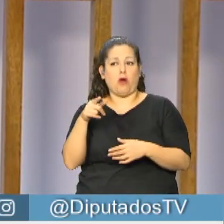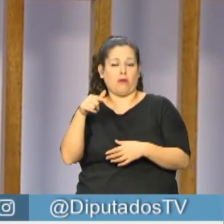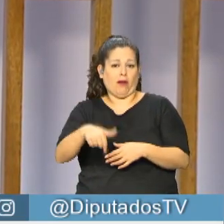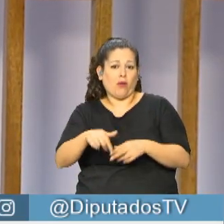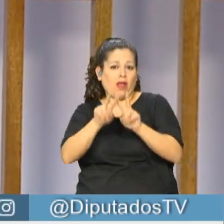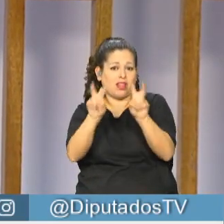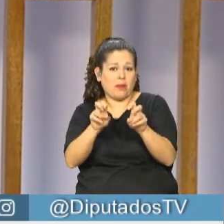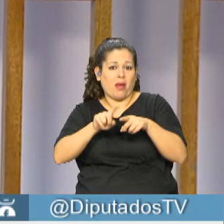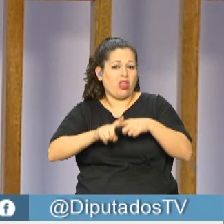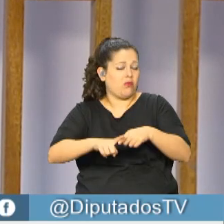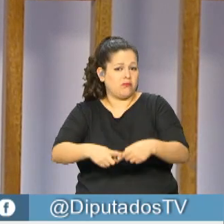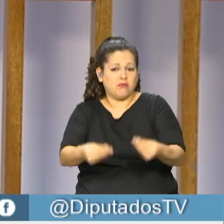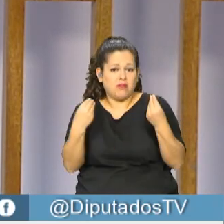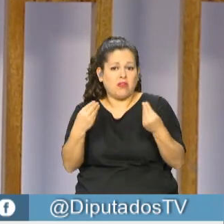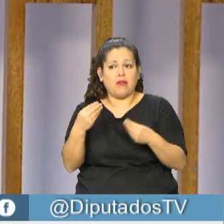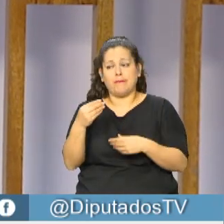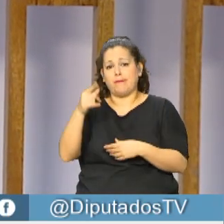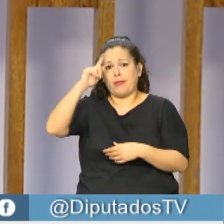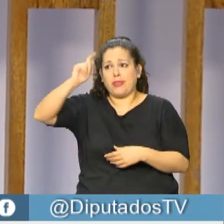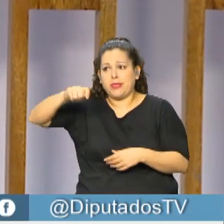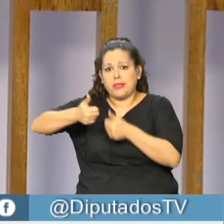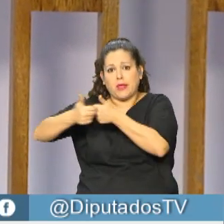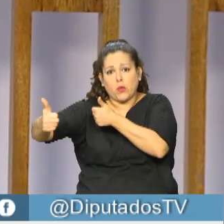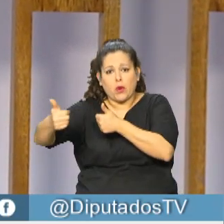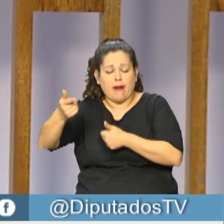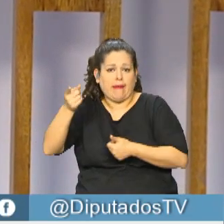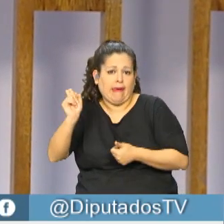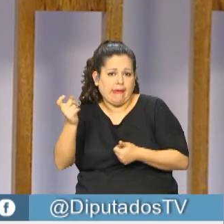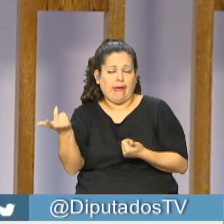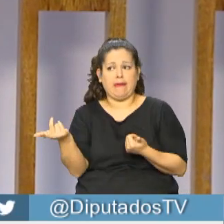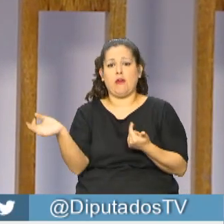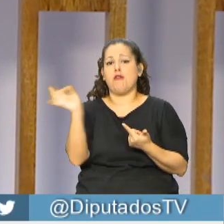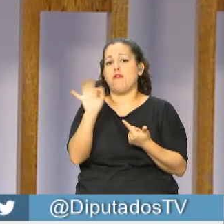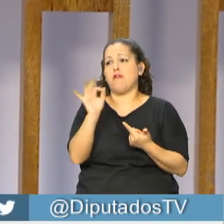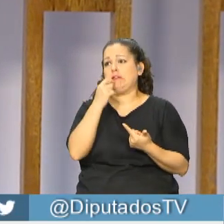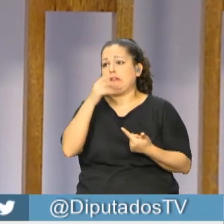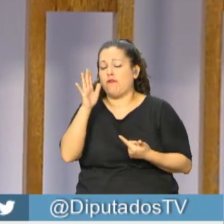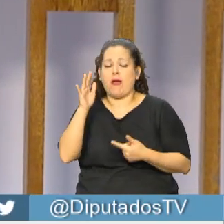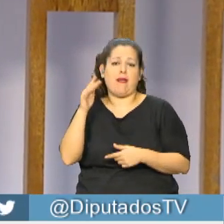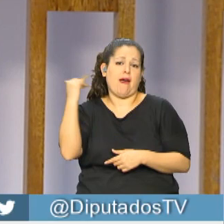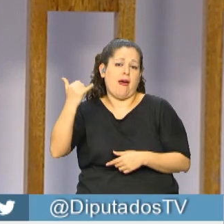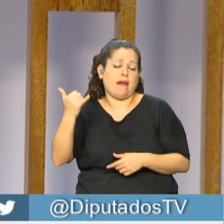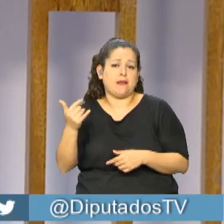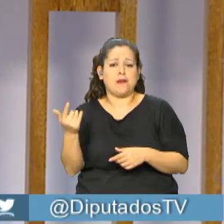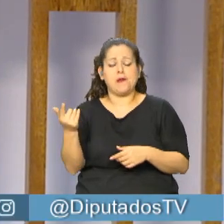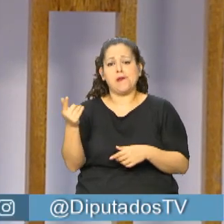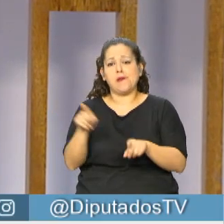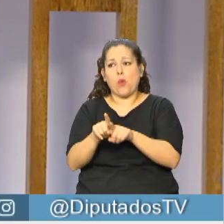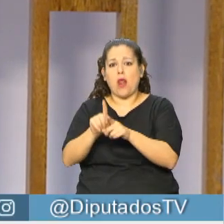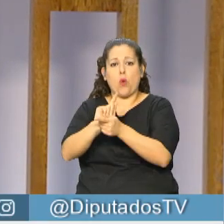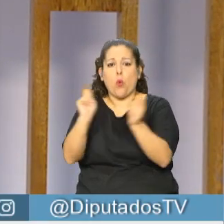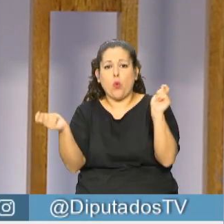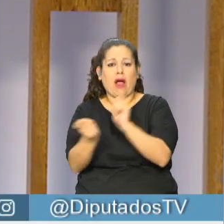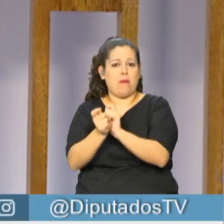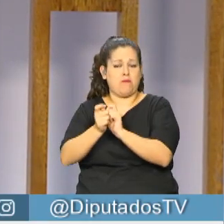es precisamente a qué tribunales o si en caso de que hubiera una reestructuración